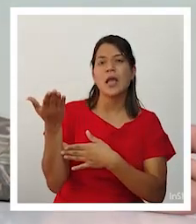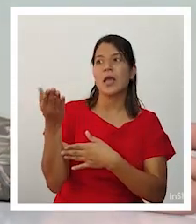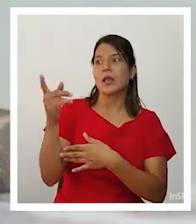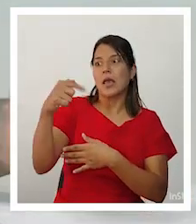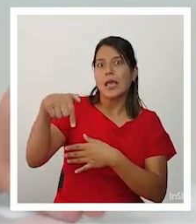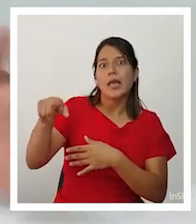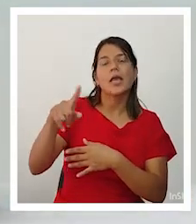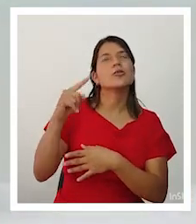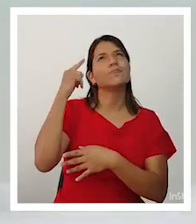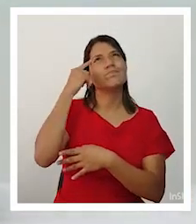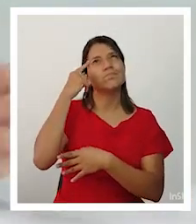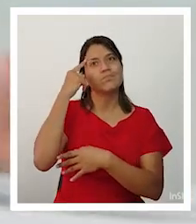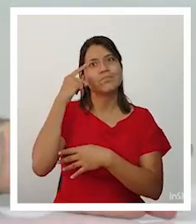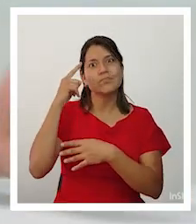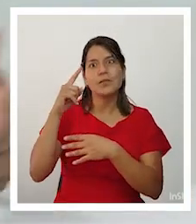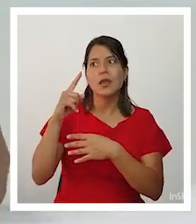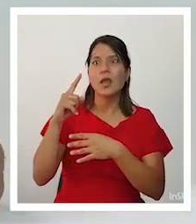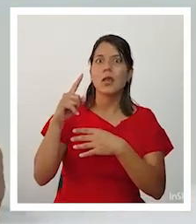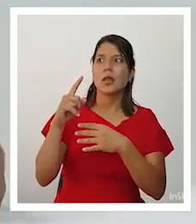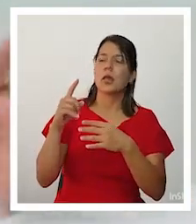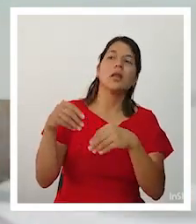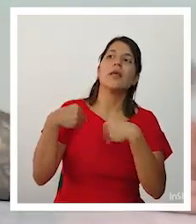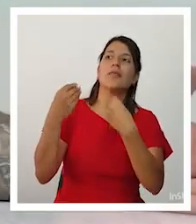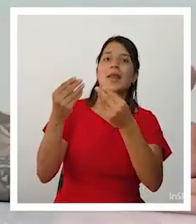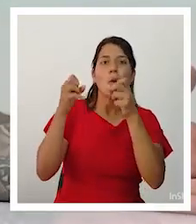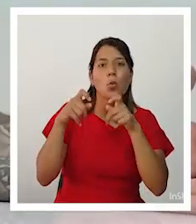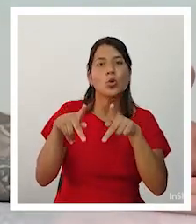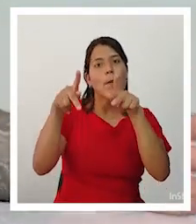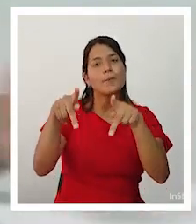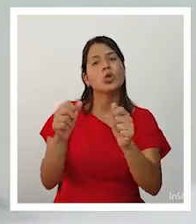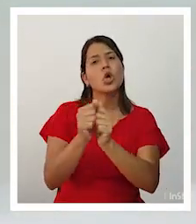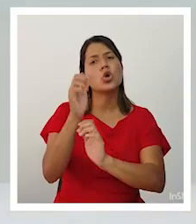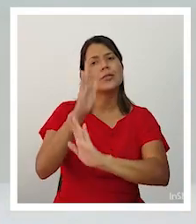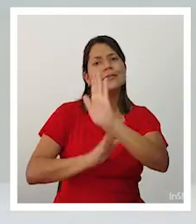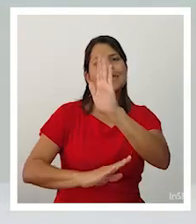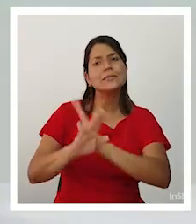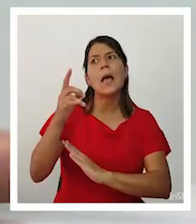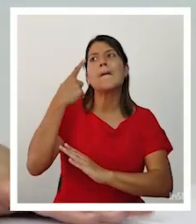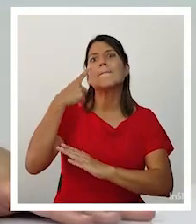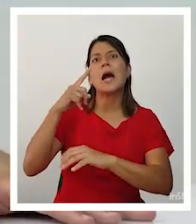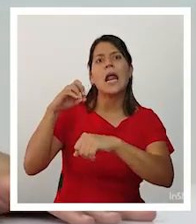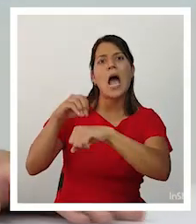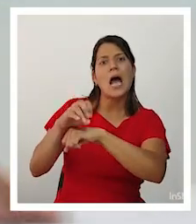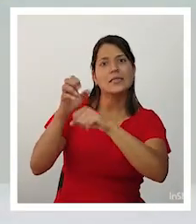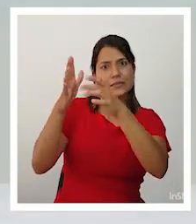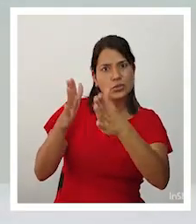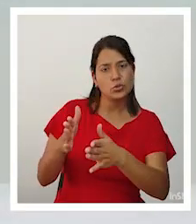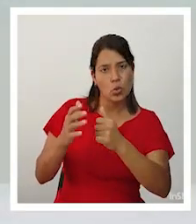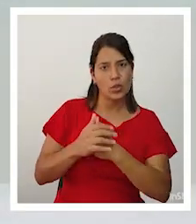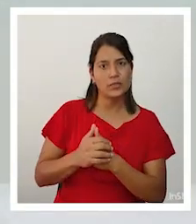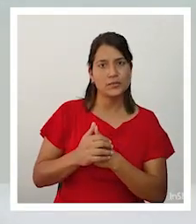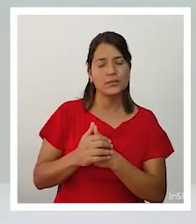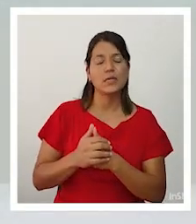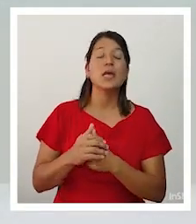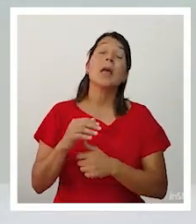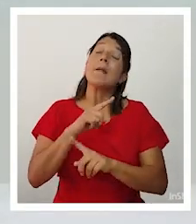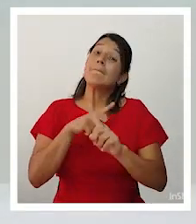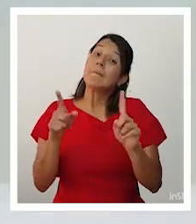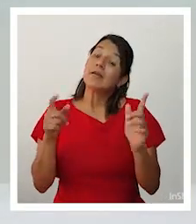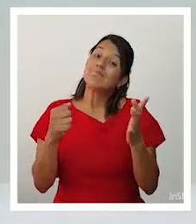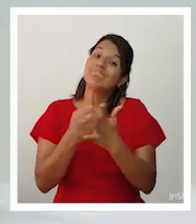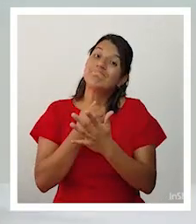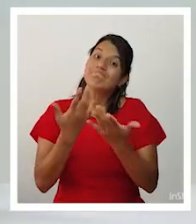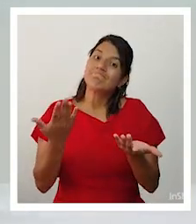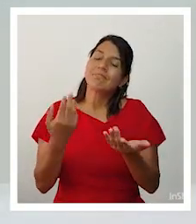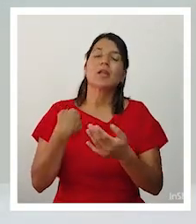tomaran en consideración a una persona en alguna situación de discapacidad para que fueran asesores o asesoras de ellos mismos. Desafortunadamente,